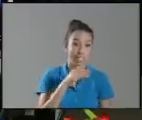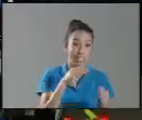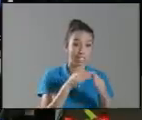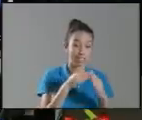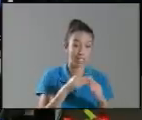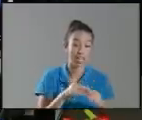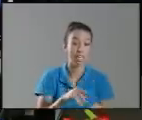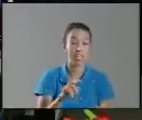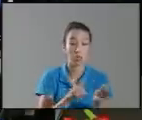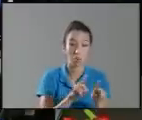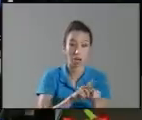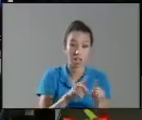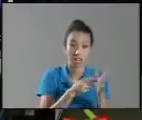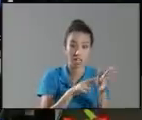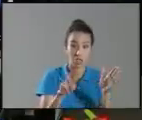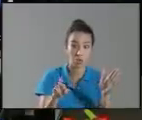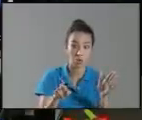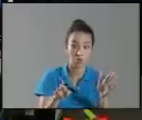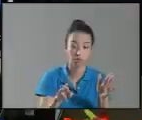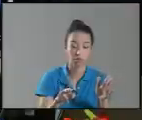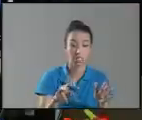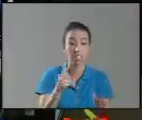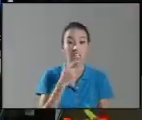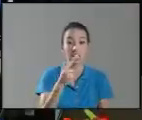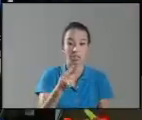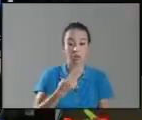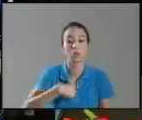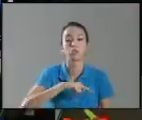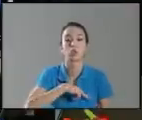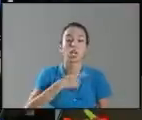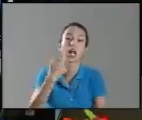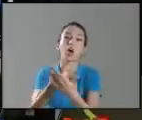Y lo tremendo es que don Juan de Dios era de la misma religión que ellos.